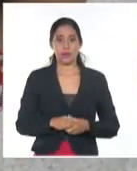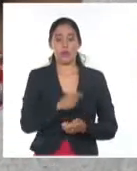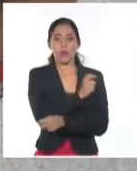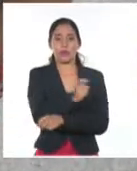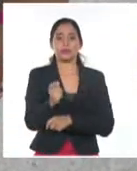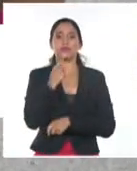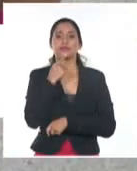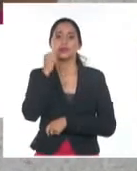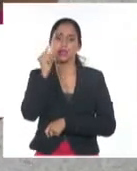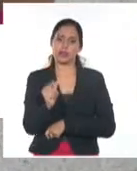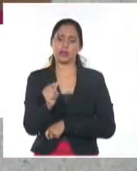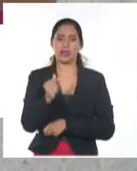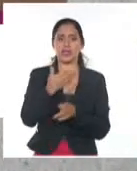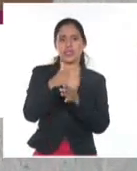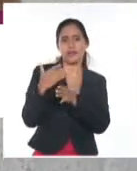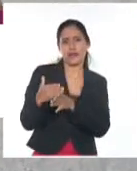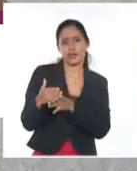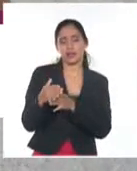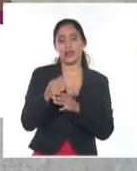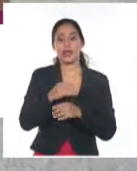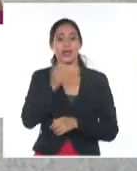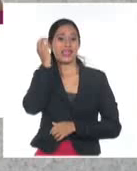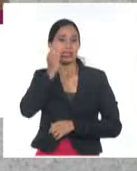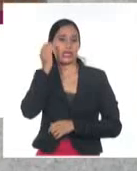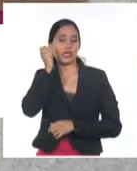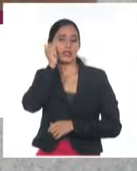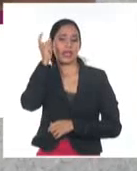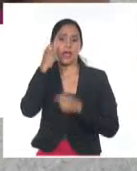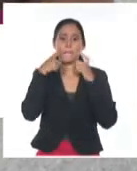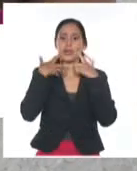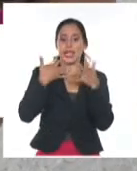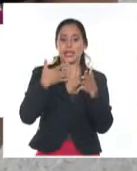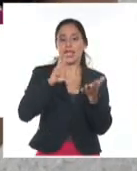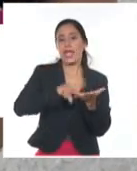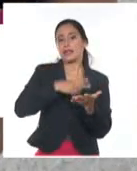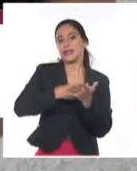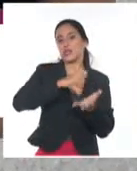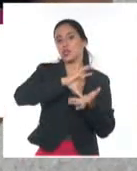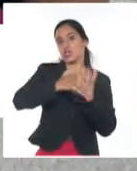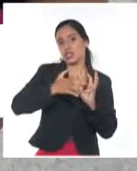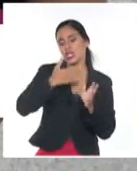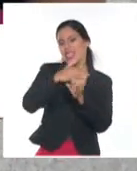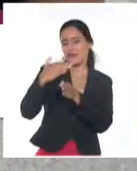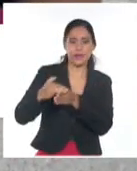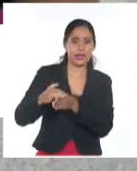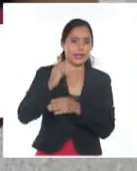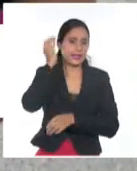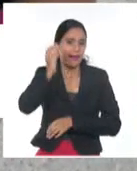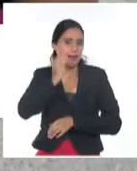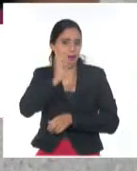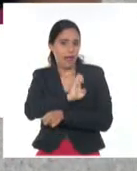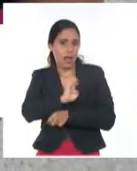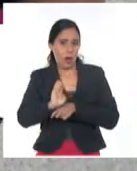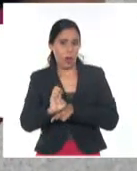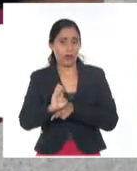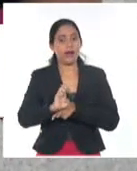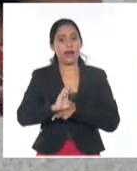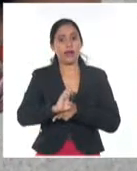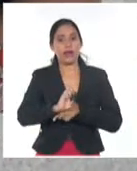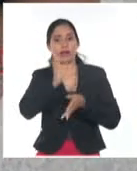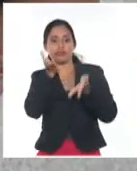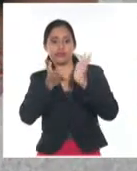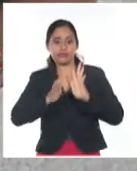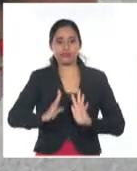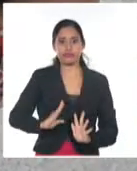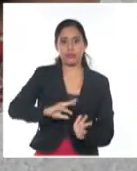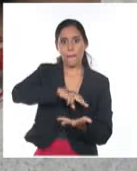mismos bailarines, porque tienen que hacer la interpretación de diferentes roles, donde tienen que ser con mucha dramaturgia en el sentido de la